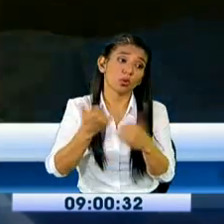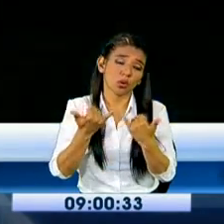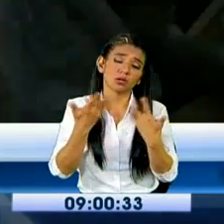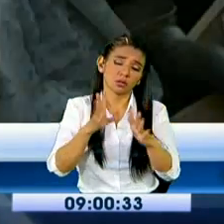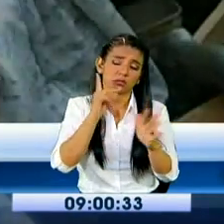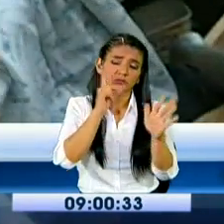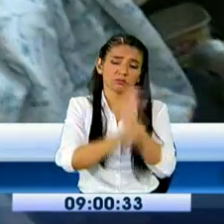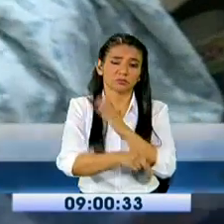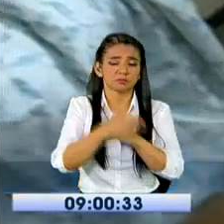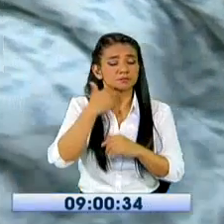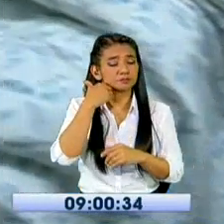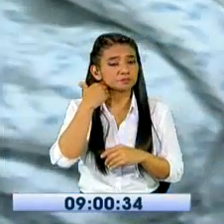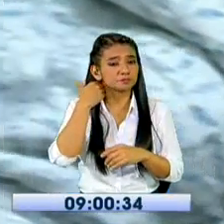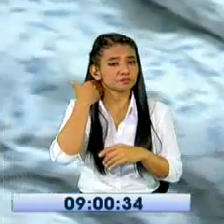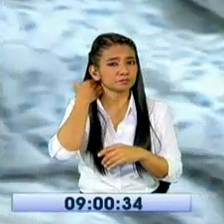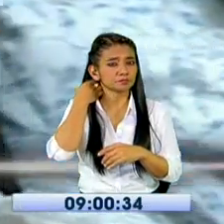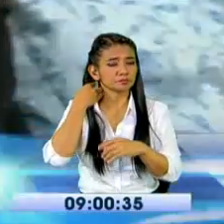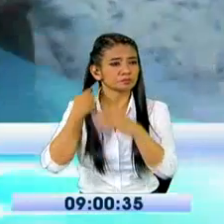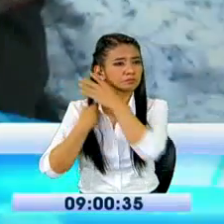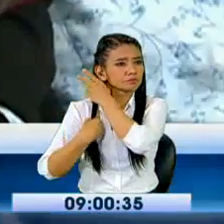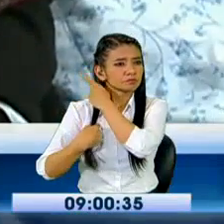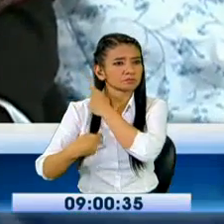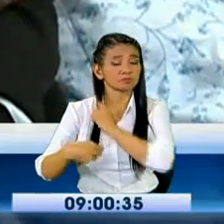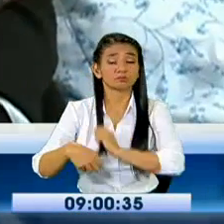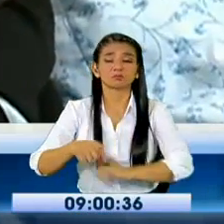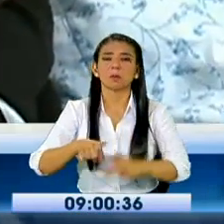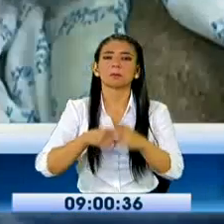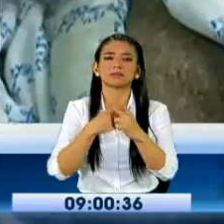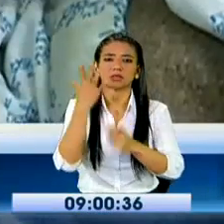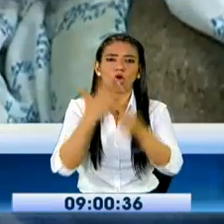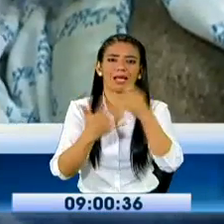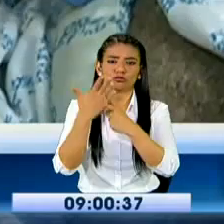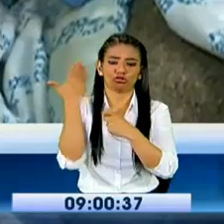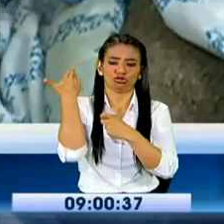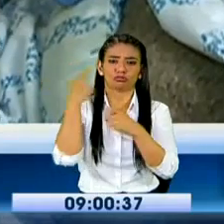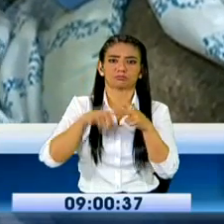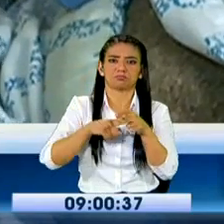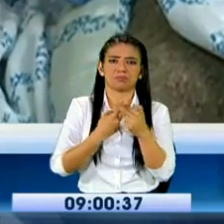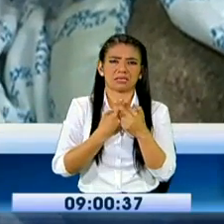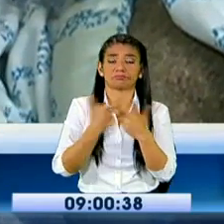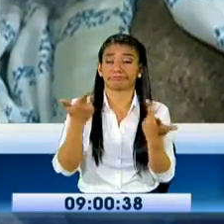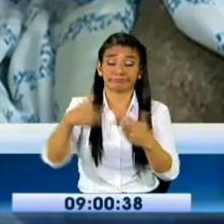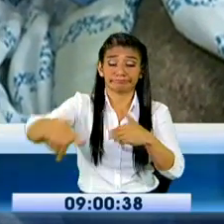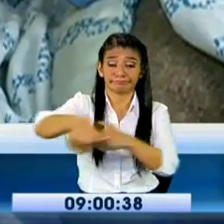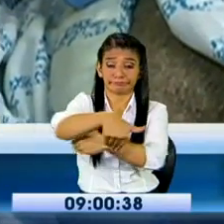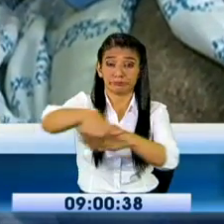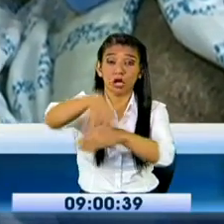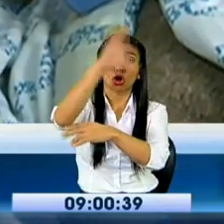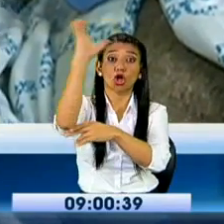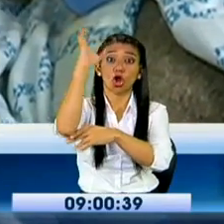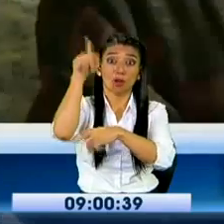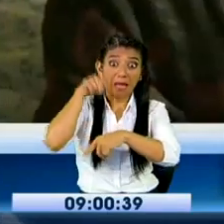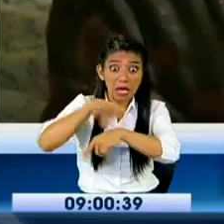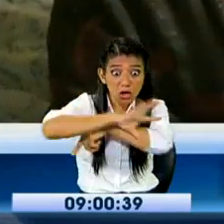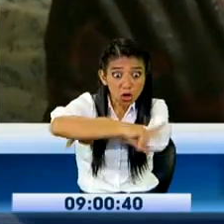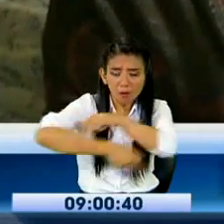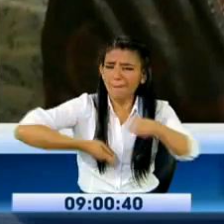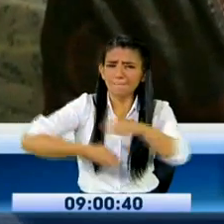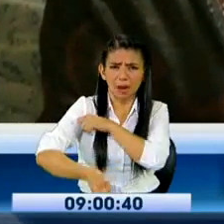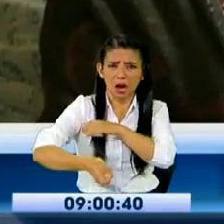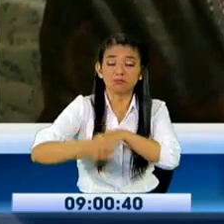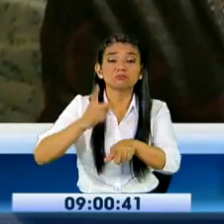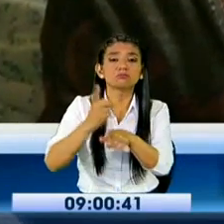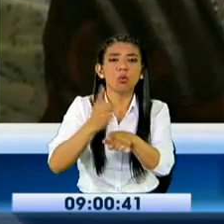demanda. La tragedia inició hace 5 años cuando Rubén Darío fue asaltado en la localidad de Ipiales, Colombia. Por eso tuvo que ser